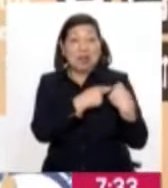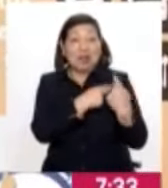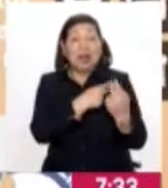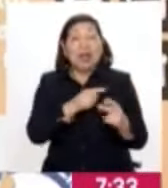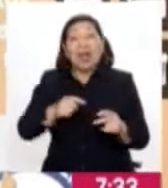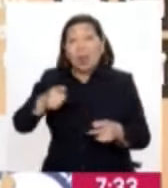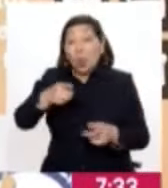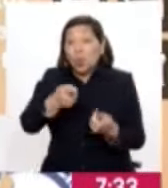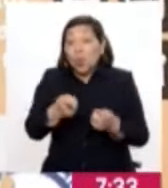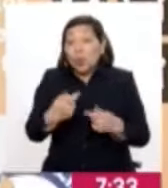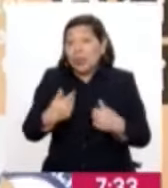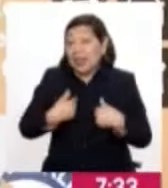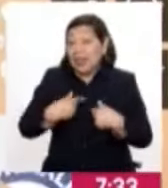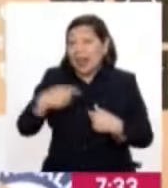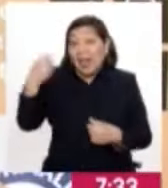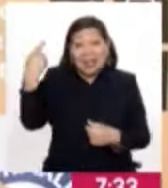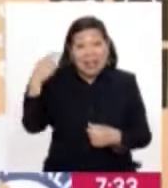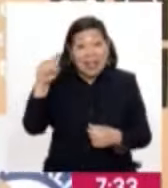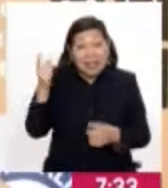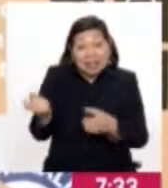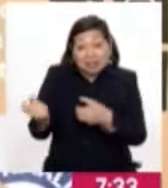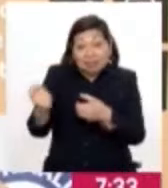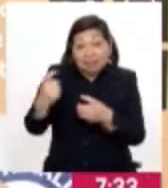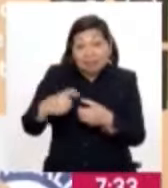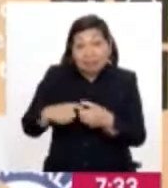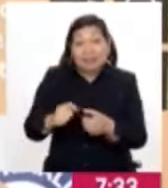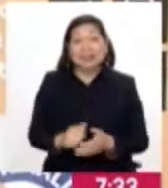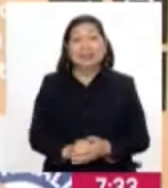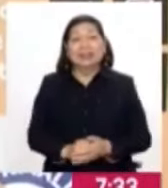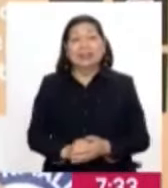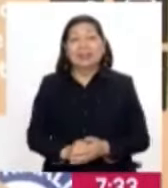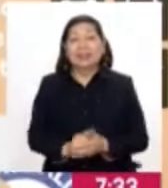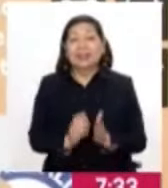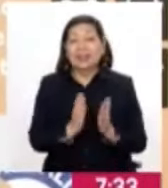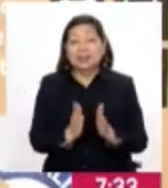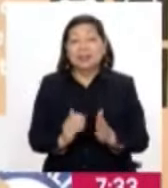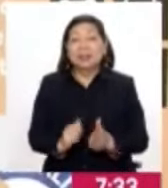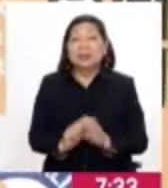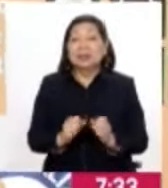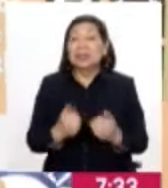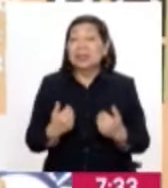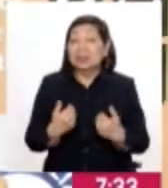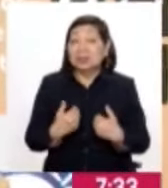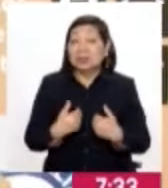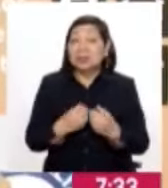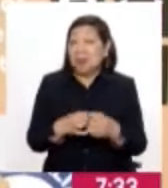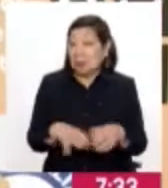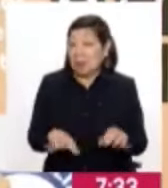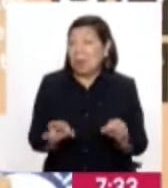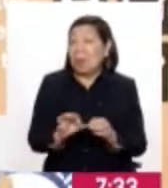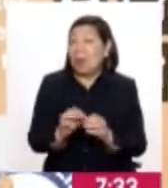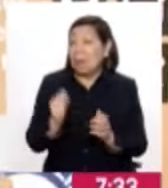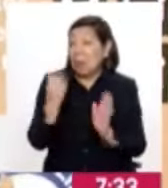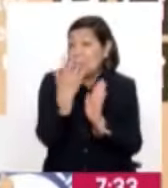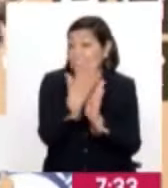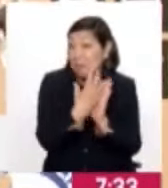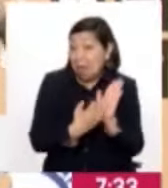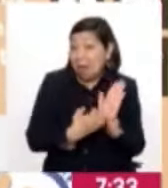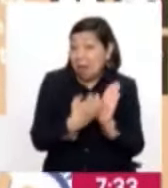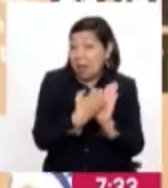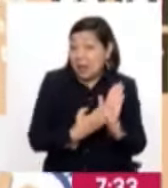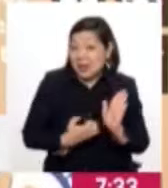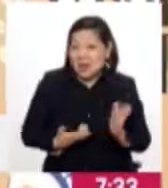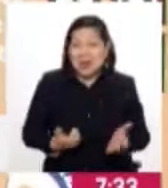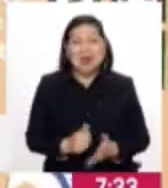los taxistas que estén afiliados a este organismo, pues van a tener un importante descuento, Nicolás,